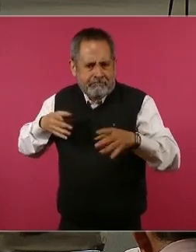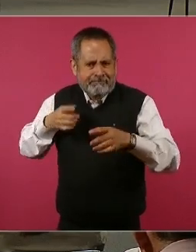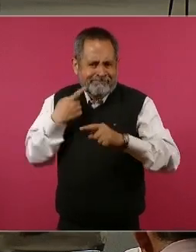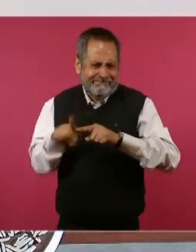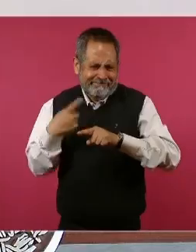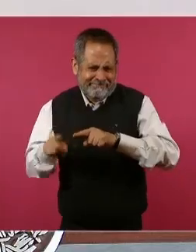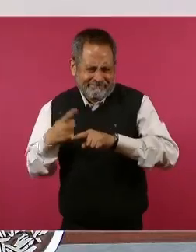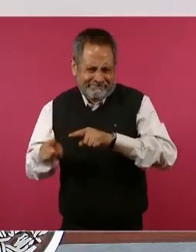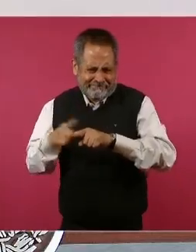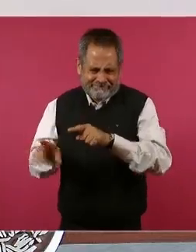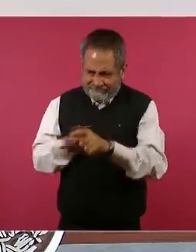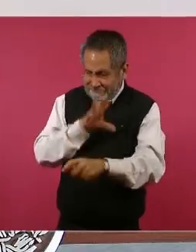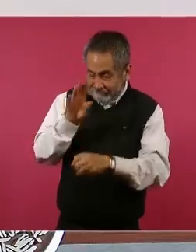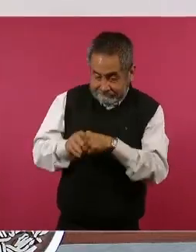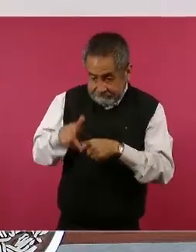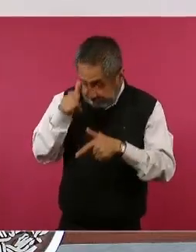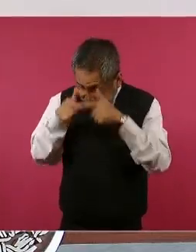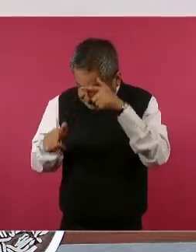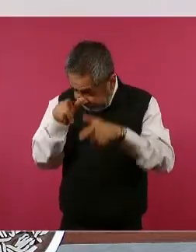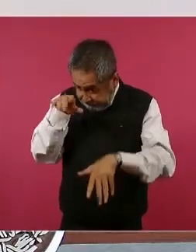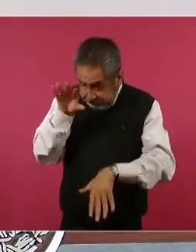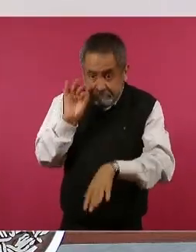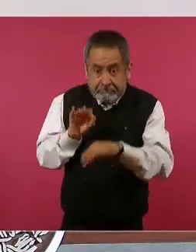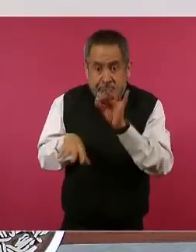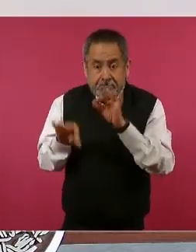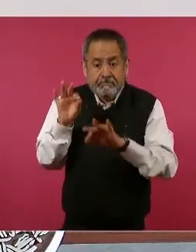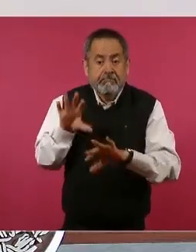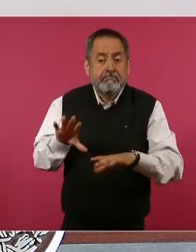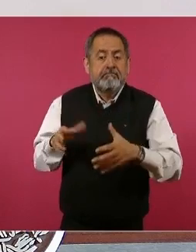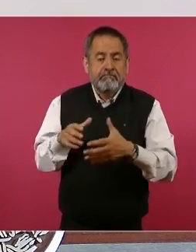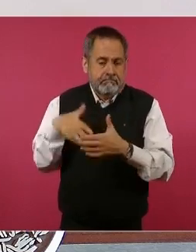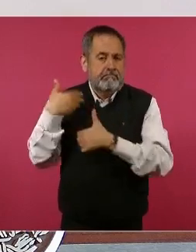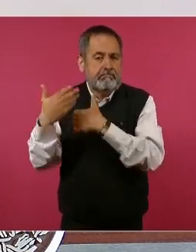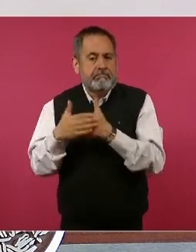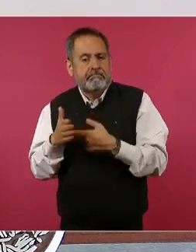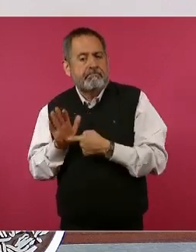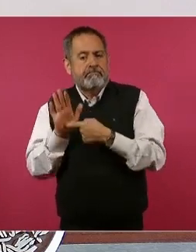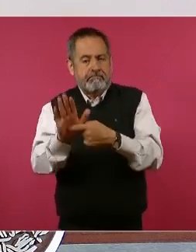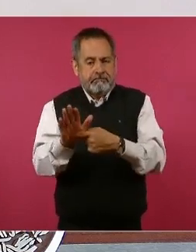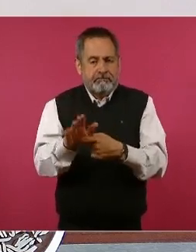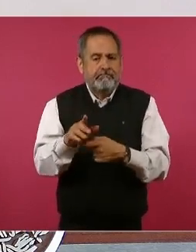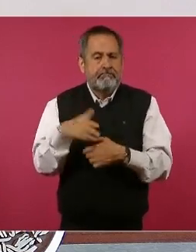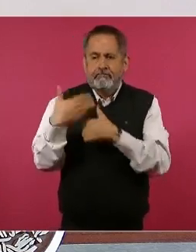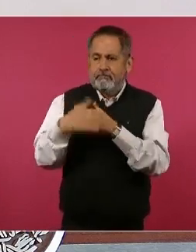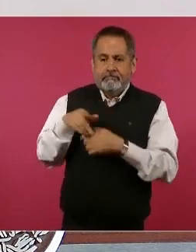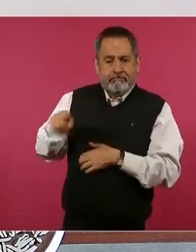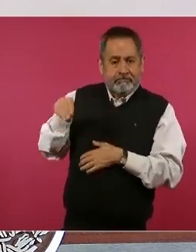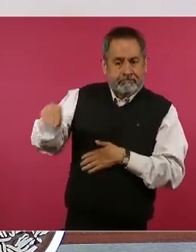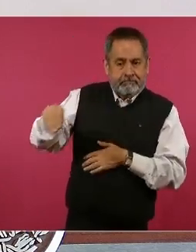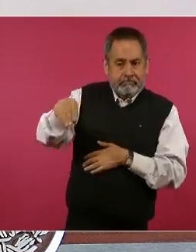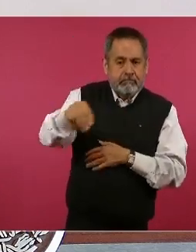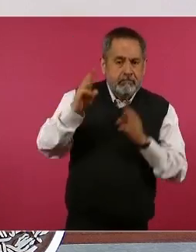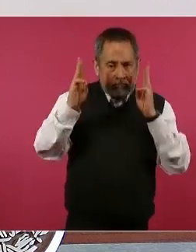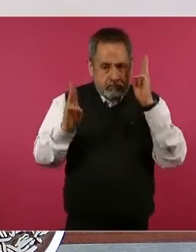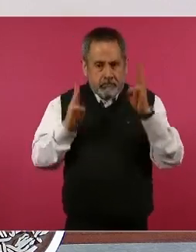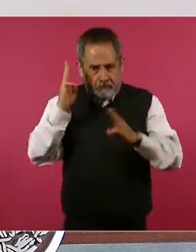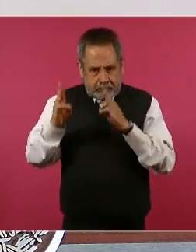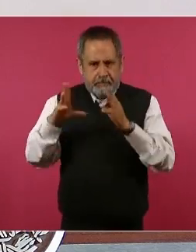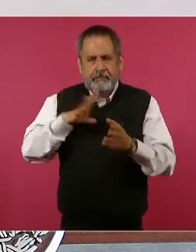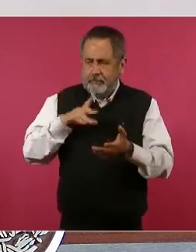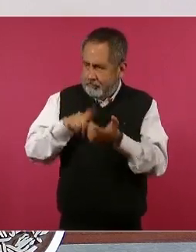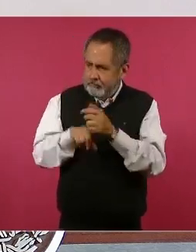fin, diferentes objetos que van a presentarse en los museos, para lo cual tenemos